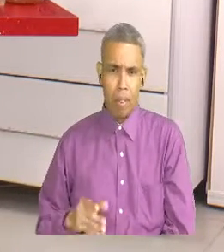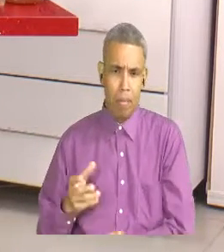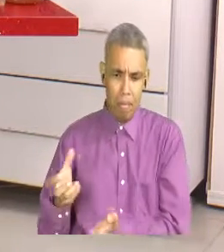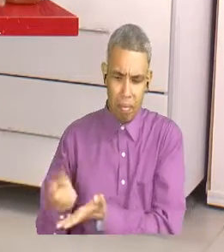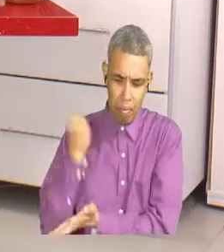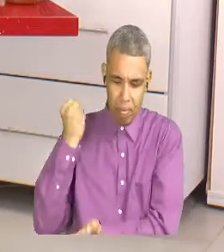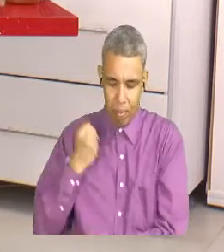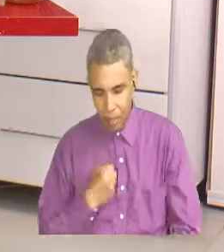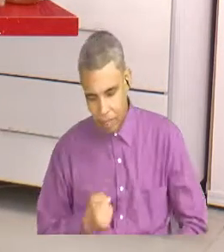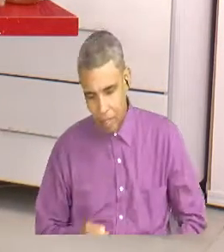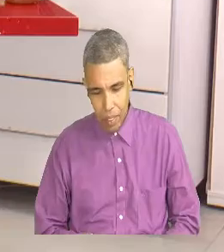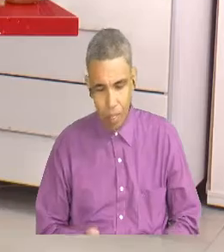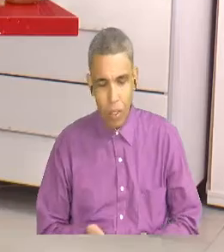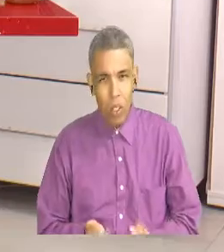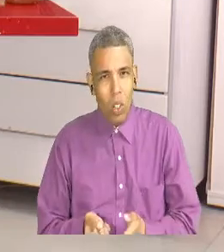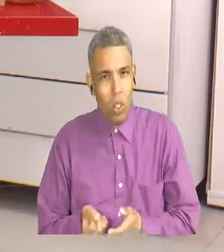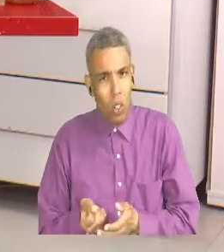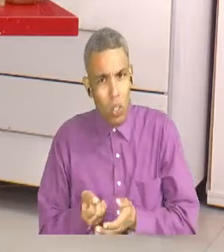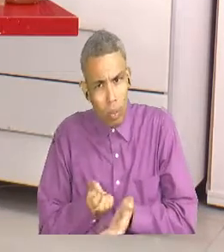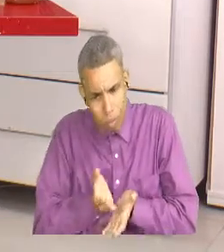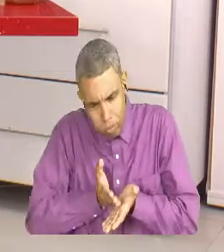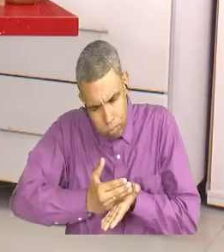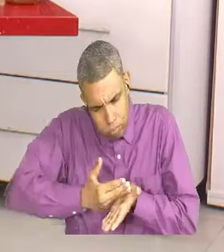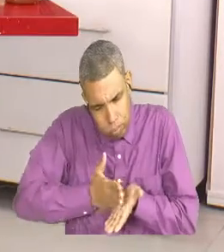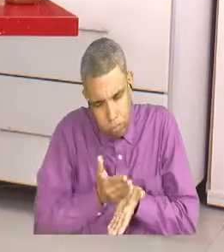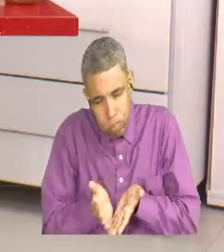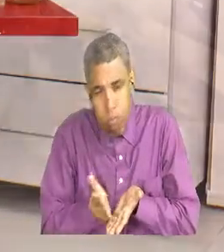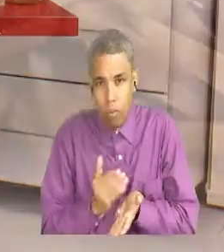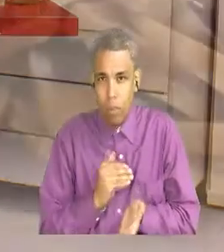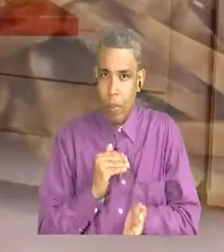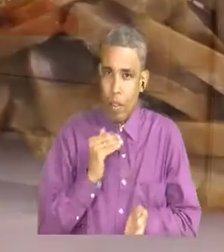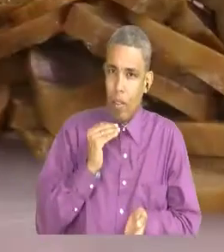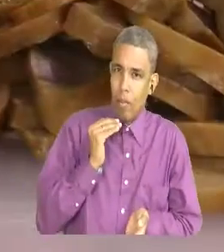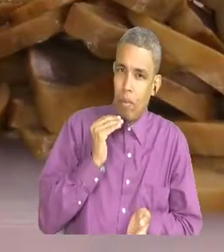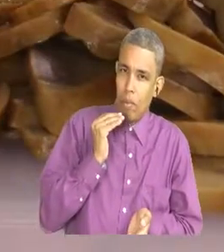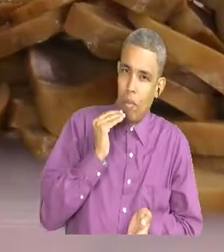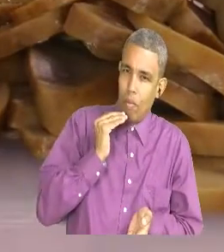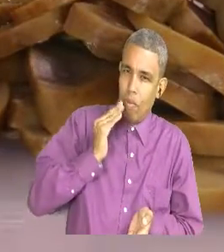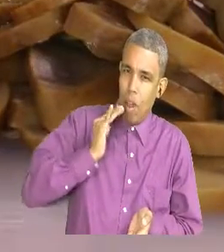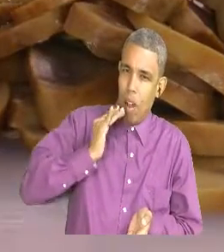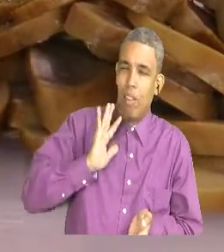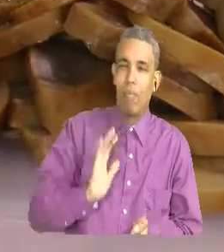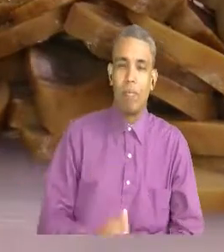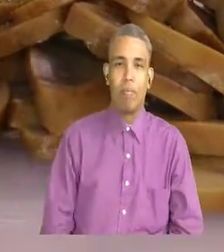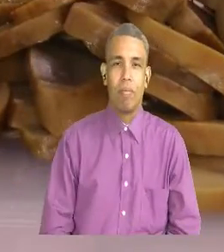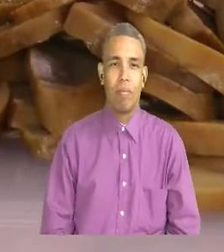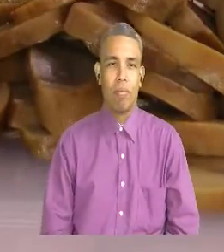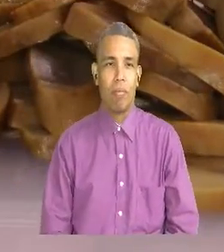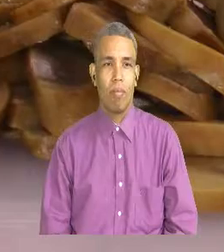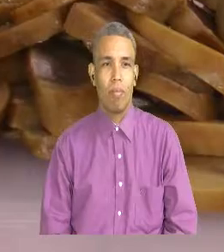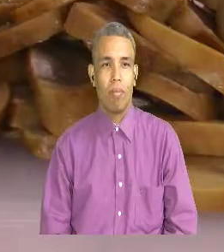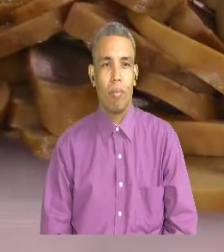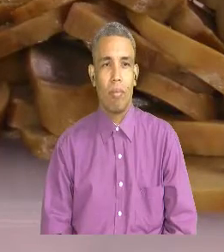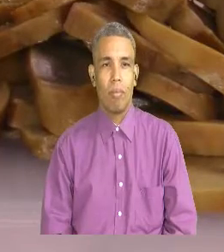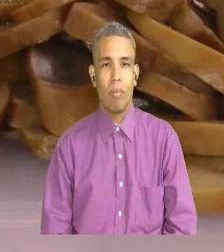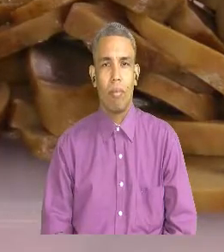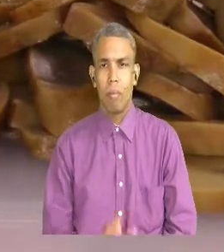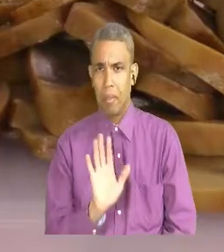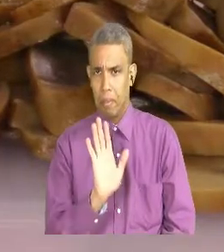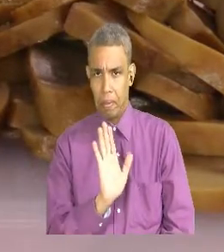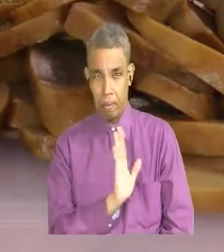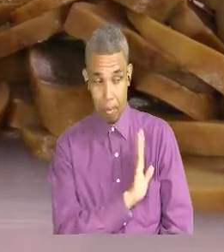de tomate, en las salsas de tomate, en este caso la napolitana. Ok, perfecto. ¿Qué te parece entonces, Sergio, si hacemos nuestra primera